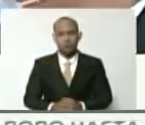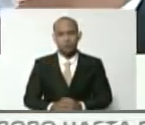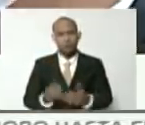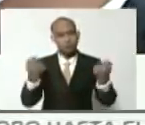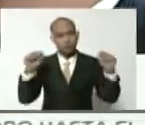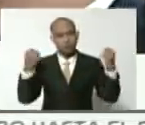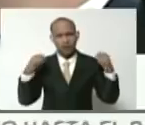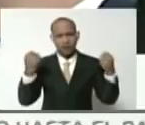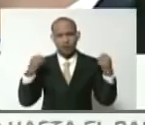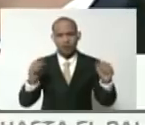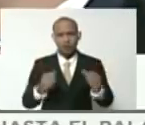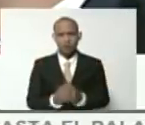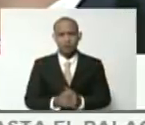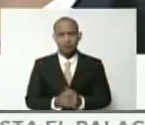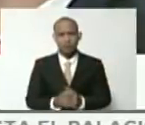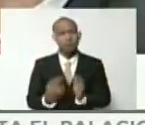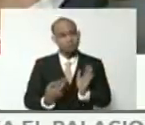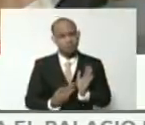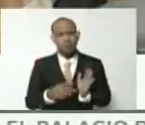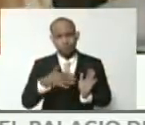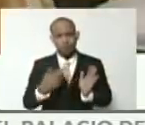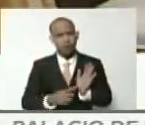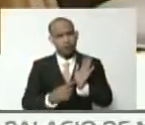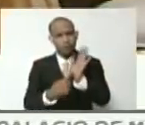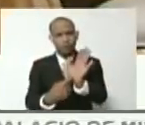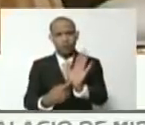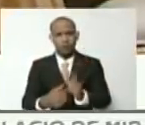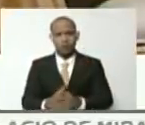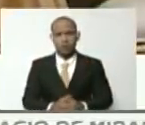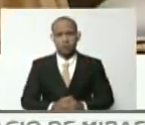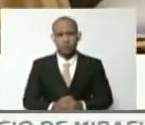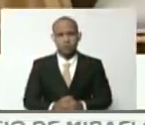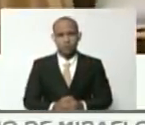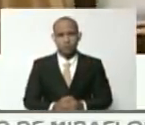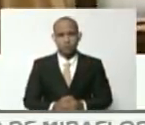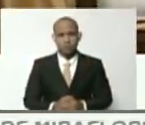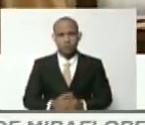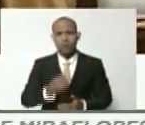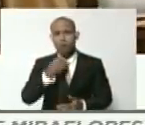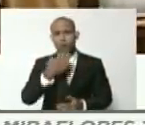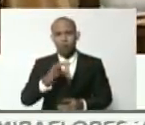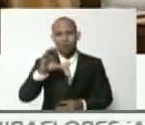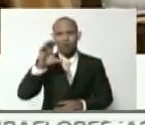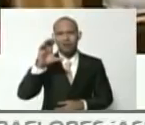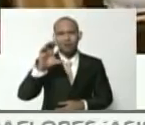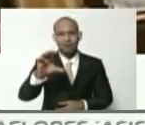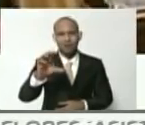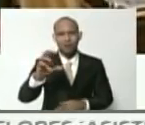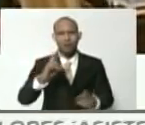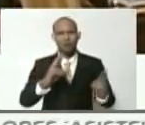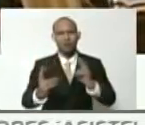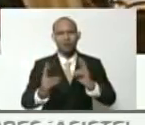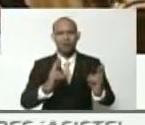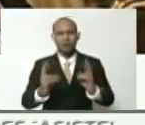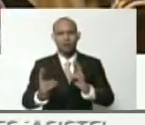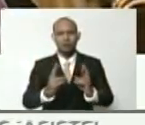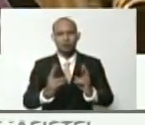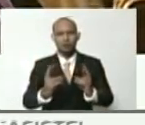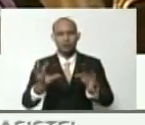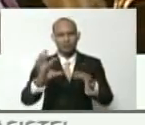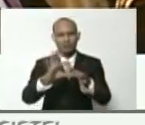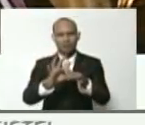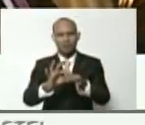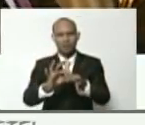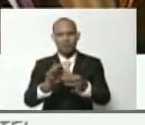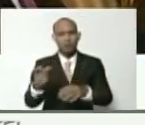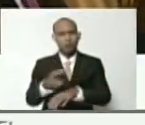práctica, demostrable de el buen estado de las relaciones entre el gobierno